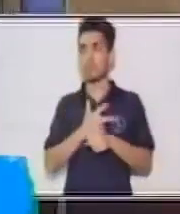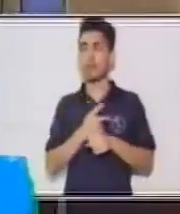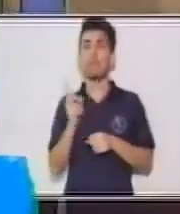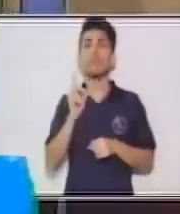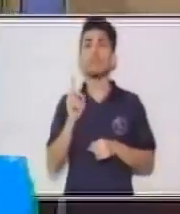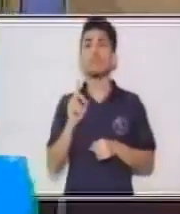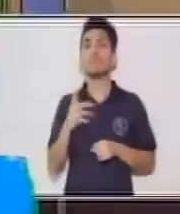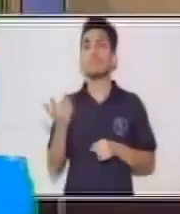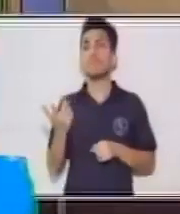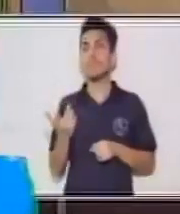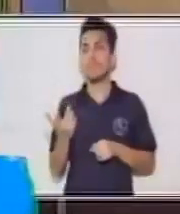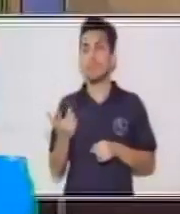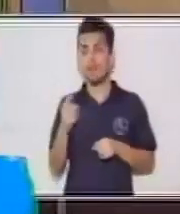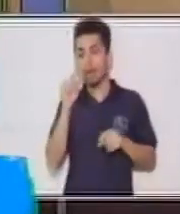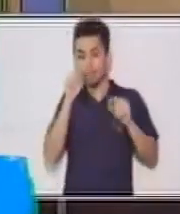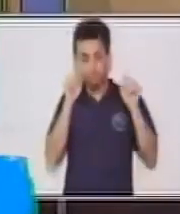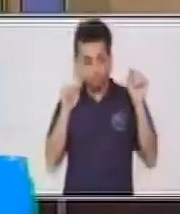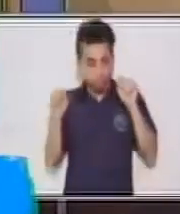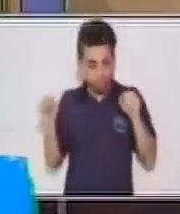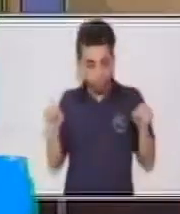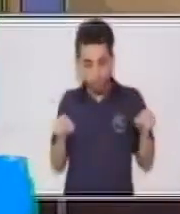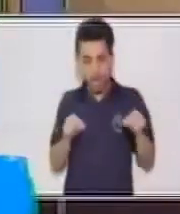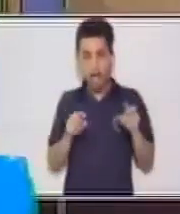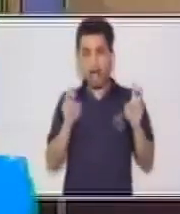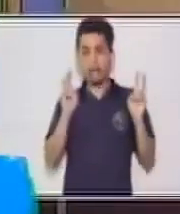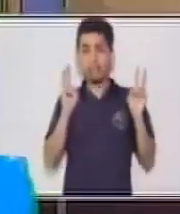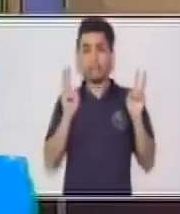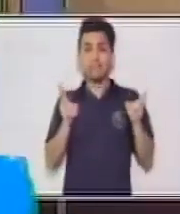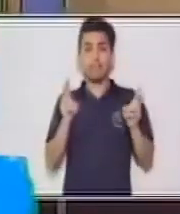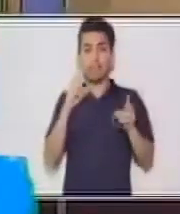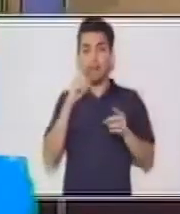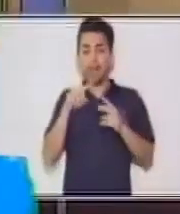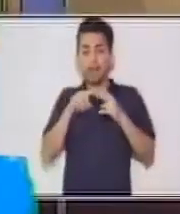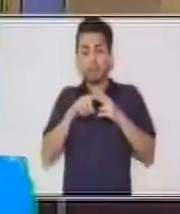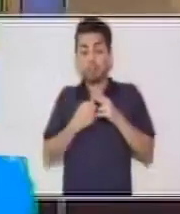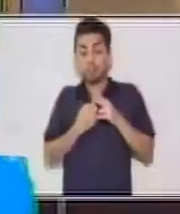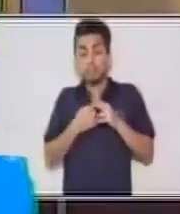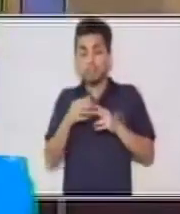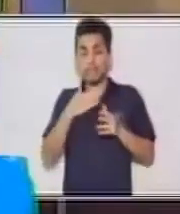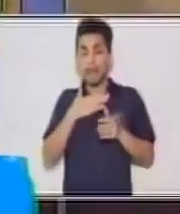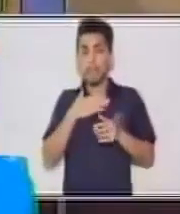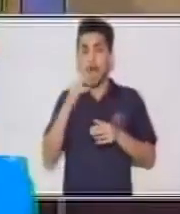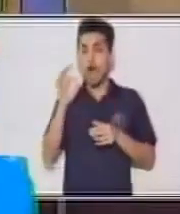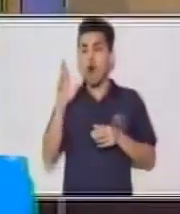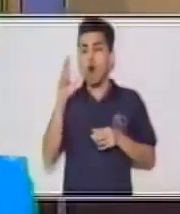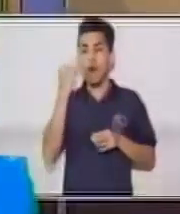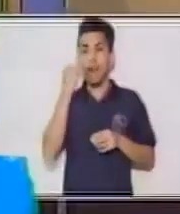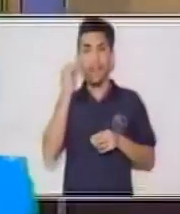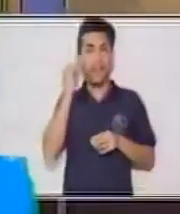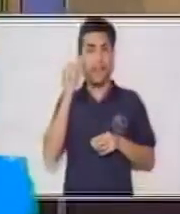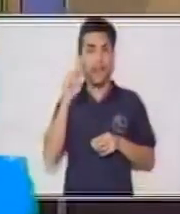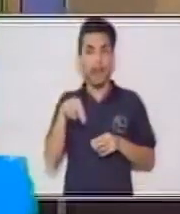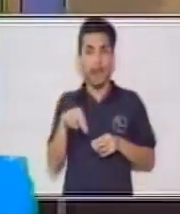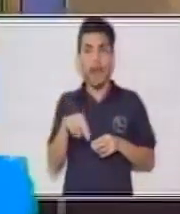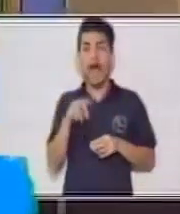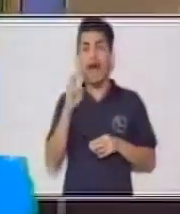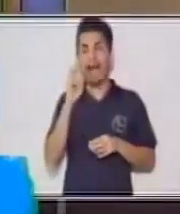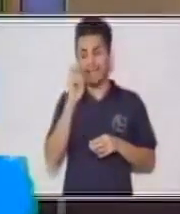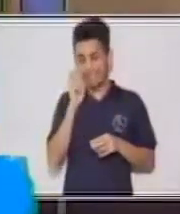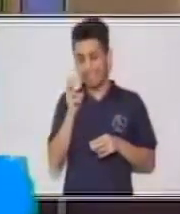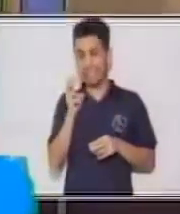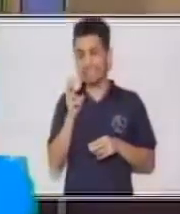pues en donde ellos se encuentren, pero siempre van a partir de un origen. A raíz de este, pues